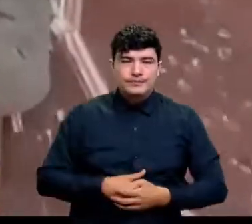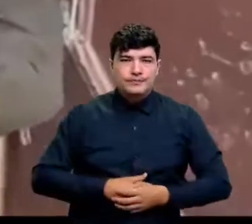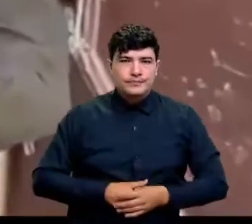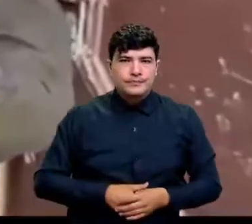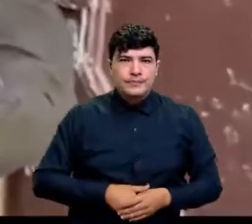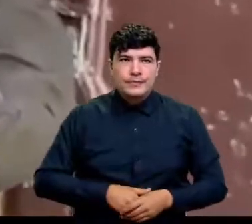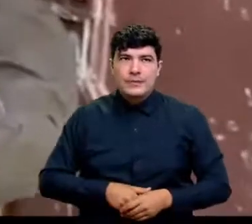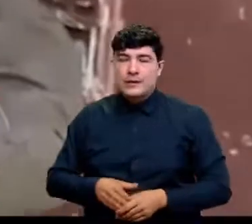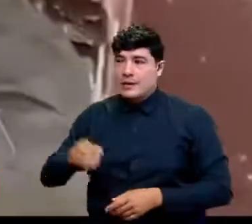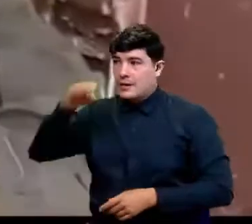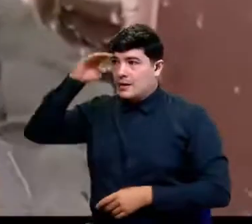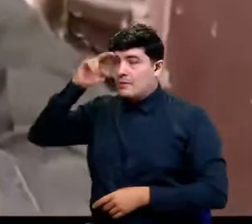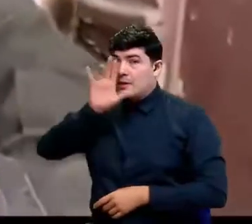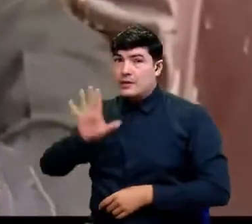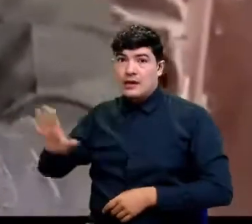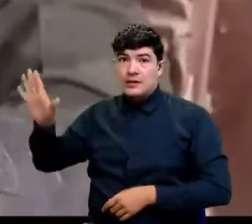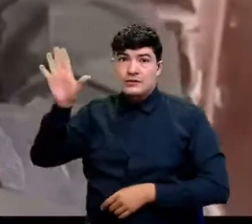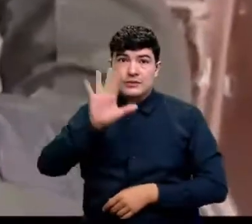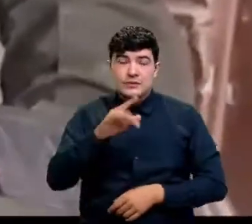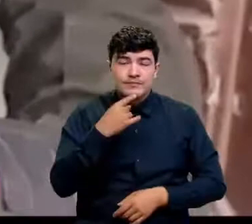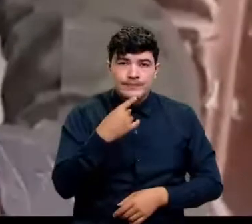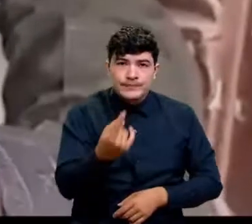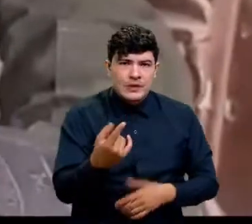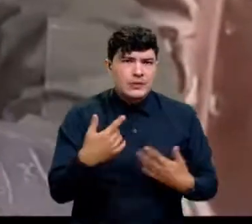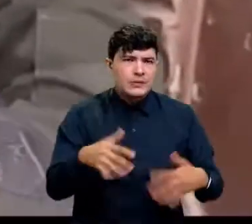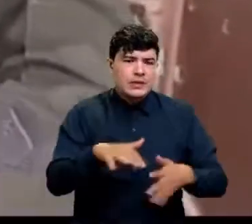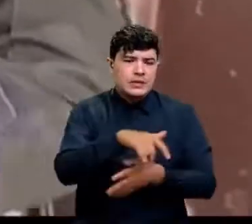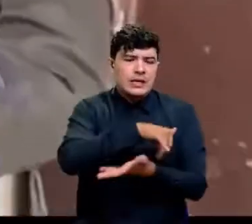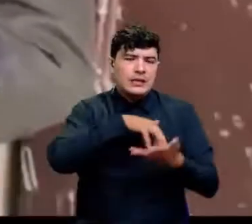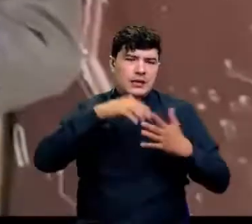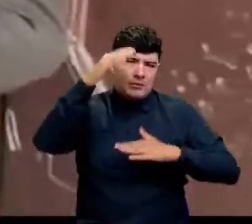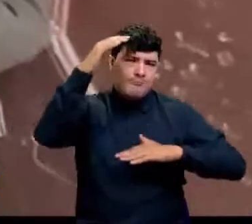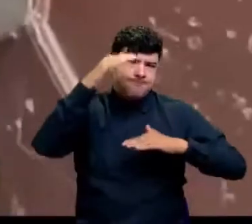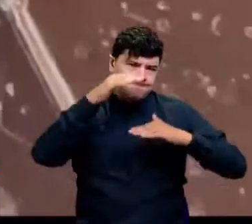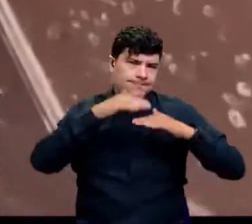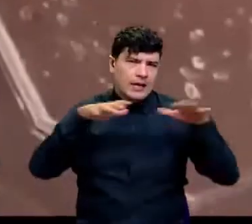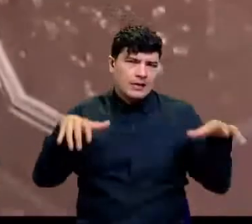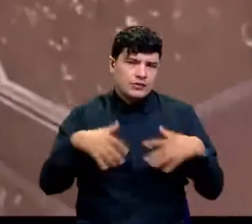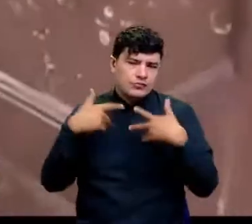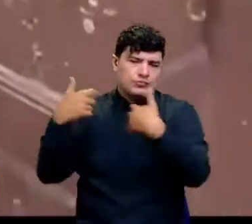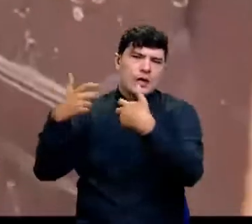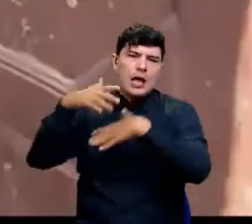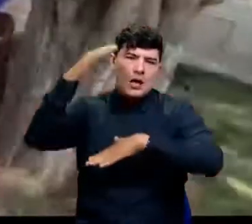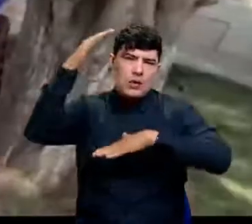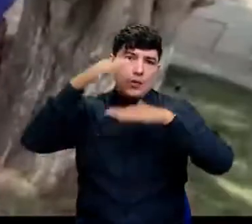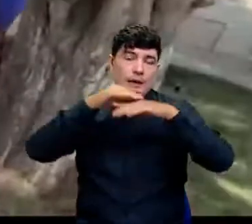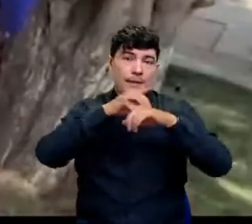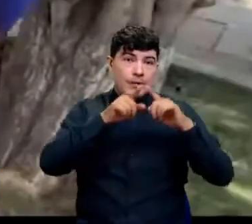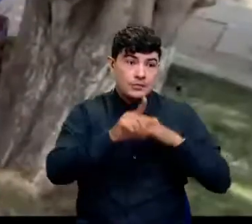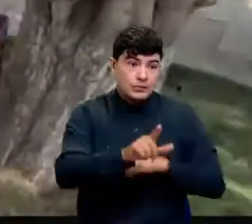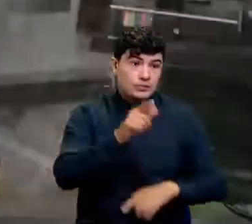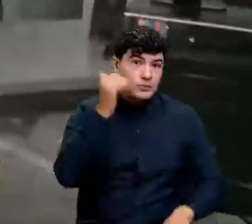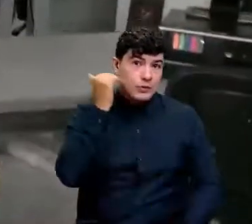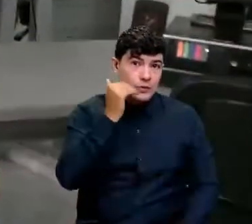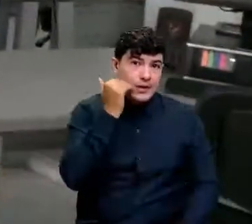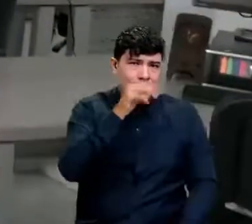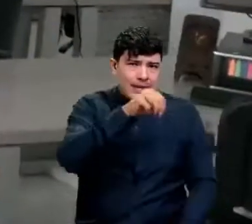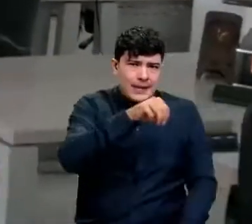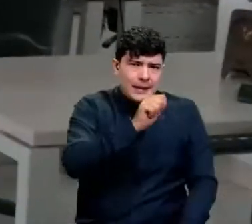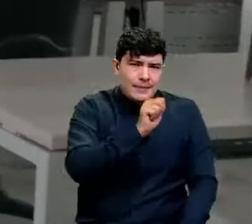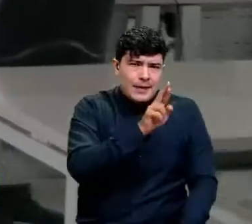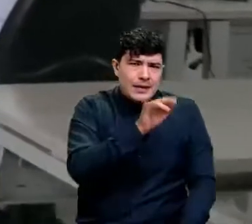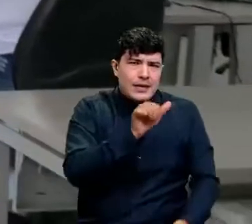Policía Nacional es que pues estos delitos se han reducido. Sin embargo, María, una señora que vive en Girón,